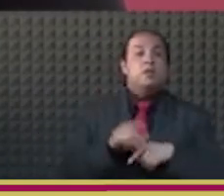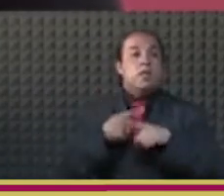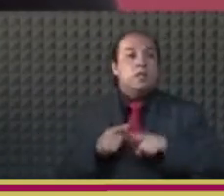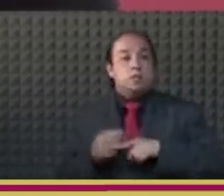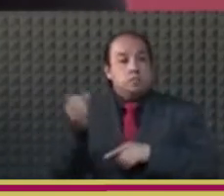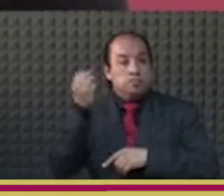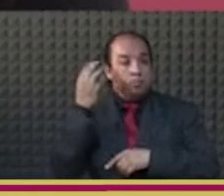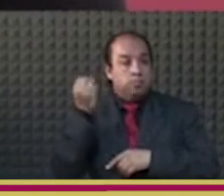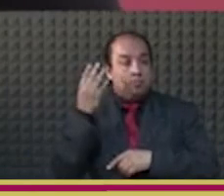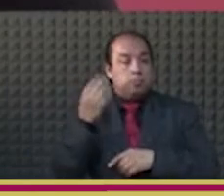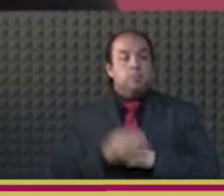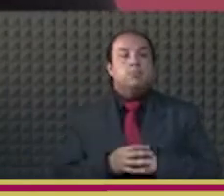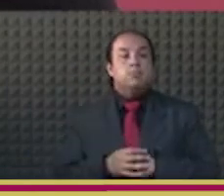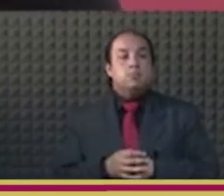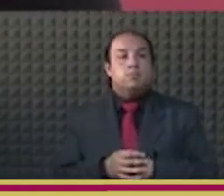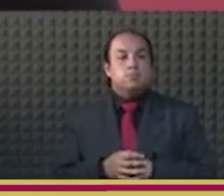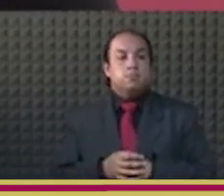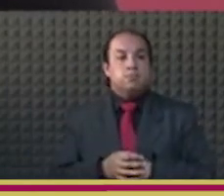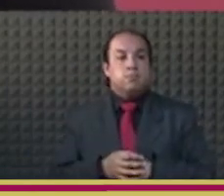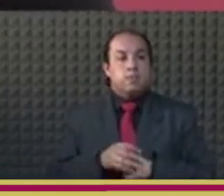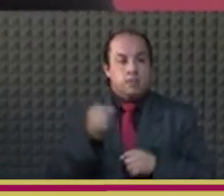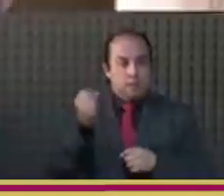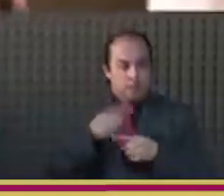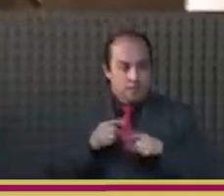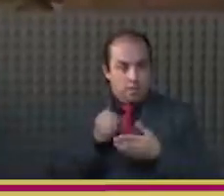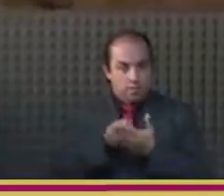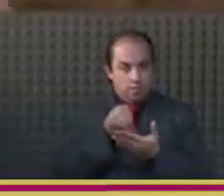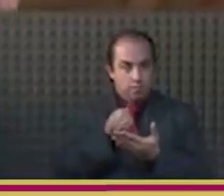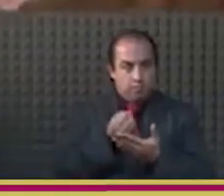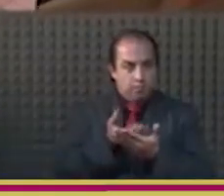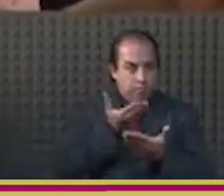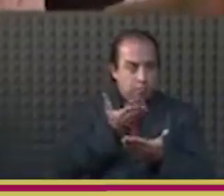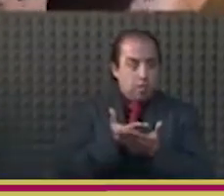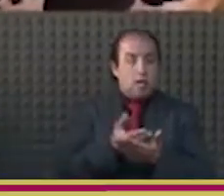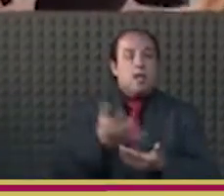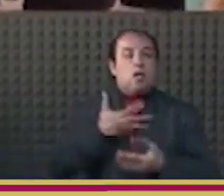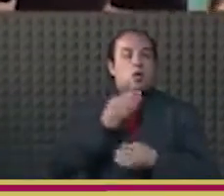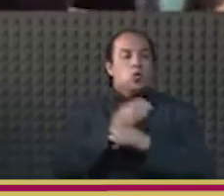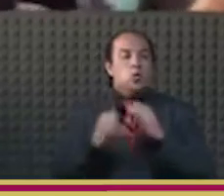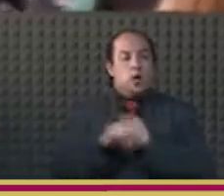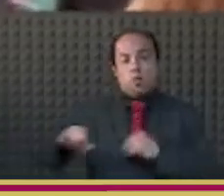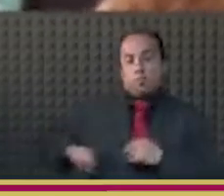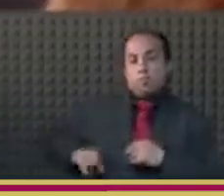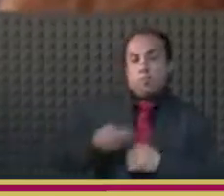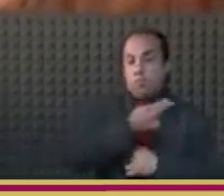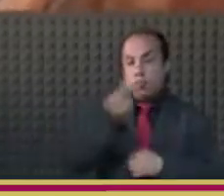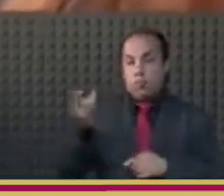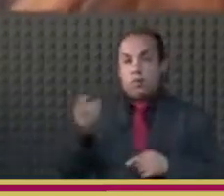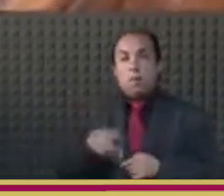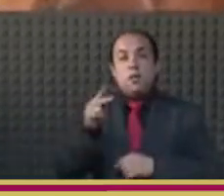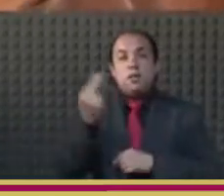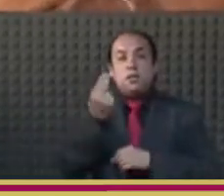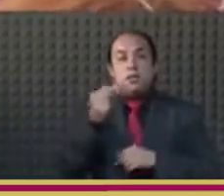diferentes ofertas, hay cosas muy interesantes para ustedes. Pero también, si quieren una atención